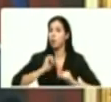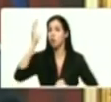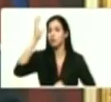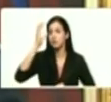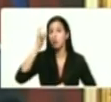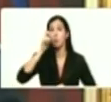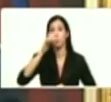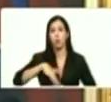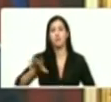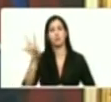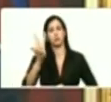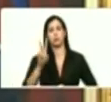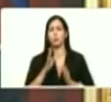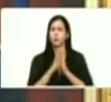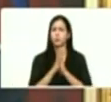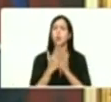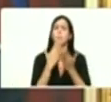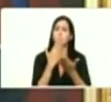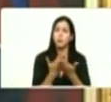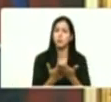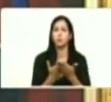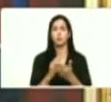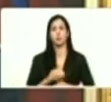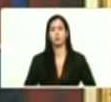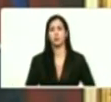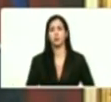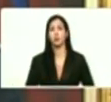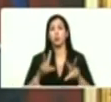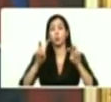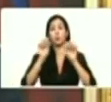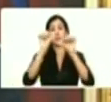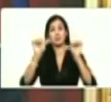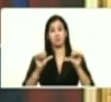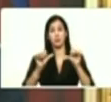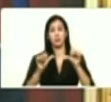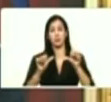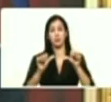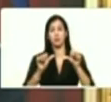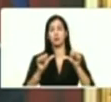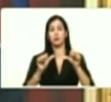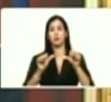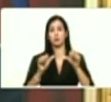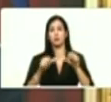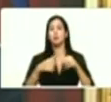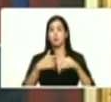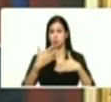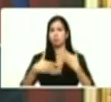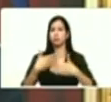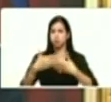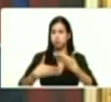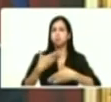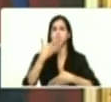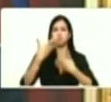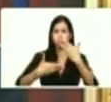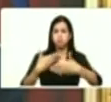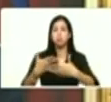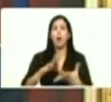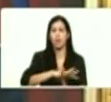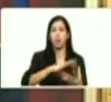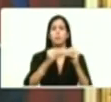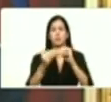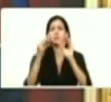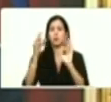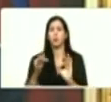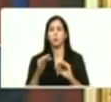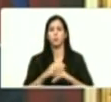pueblo venezolano bueno yo le pido que este nuevo sistema que seguramente evolucionará y se adaptará